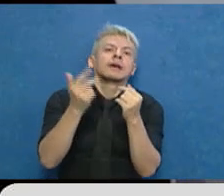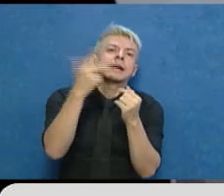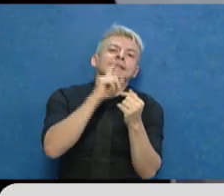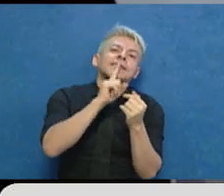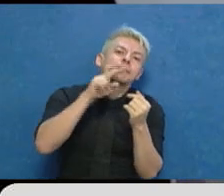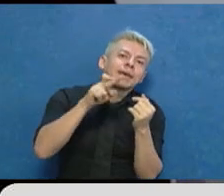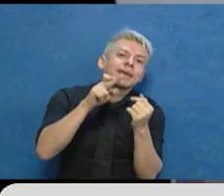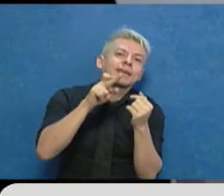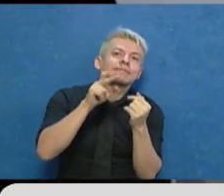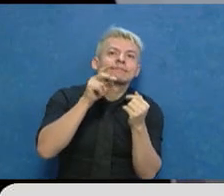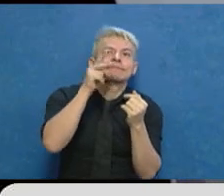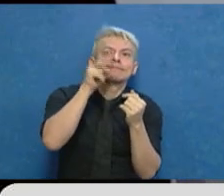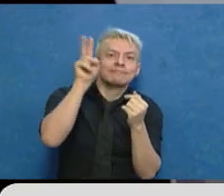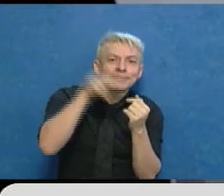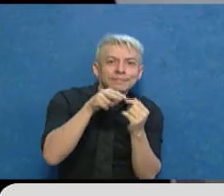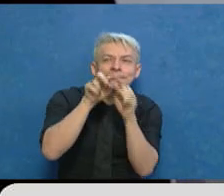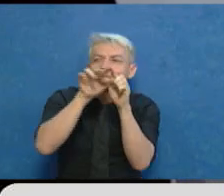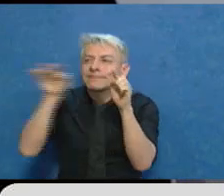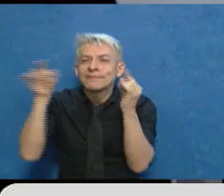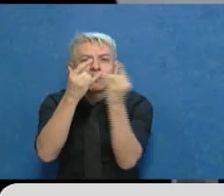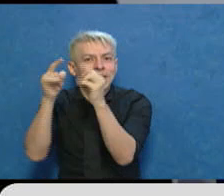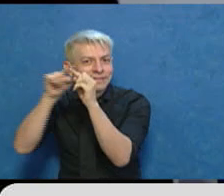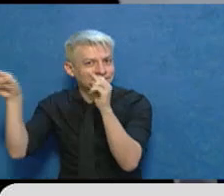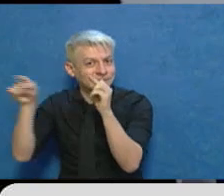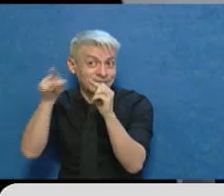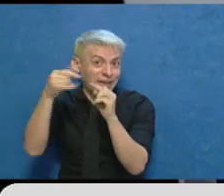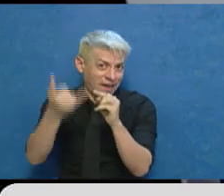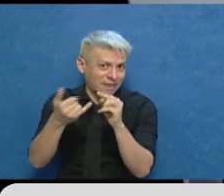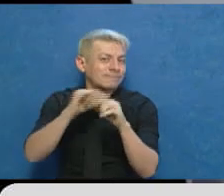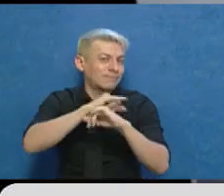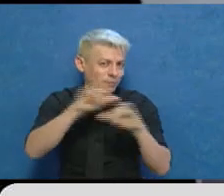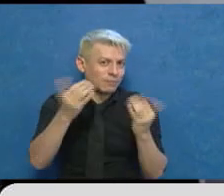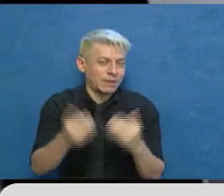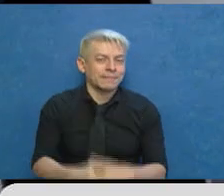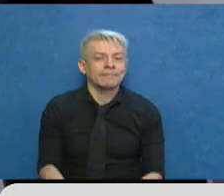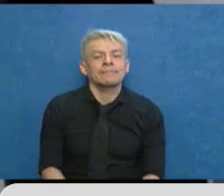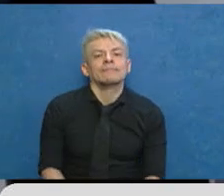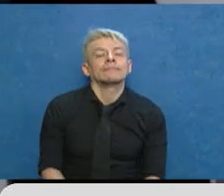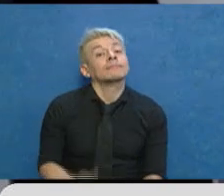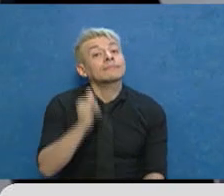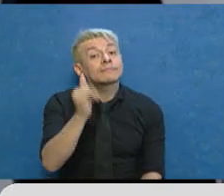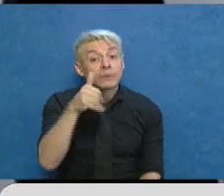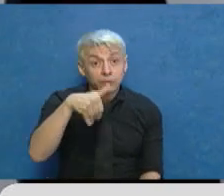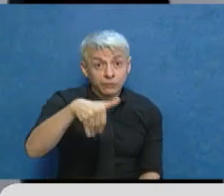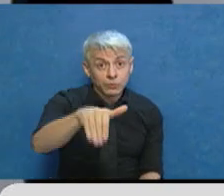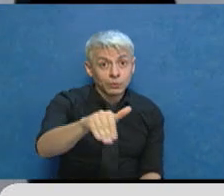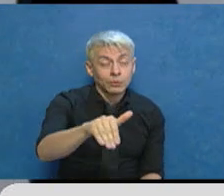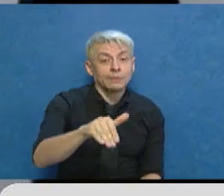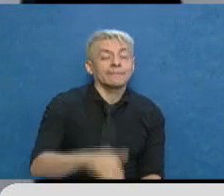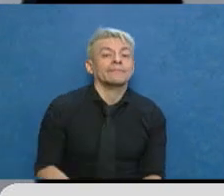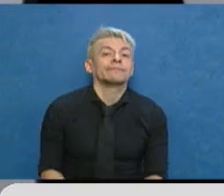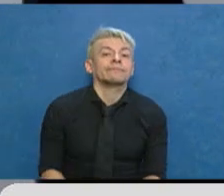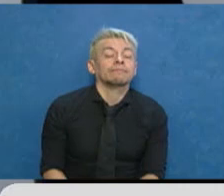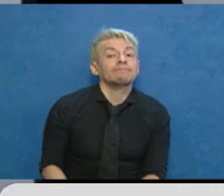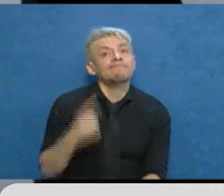para radicar denuncias. Le quiero contar también que a futuro estamos pensando en